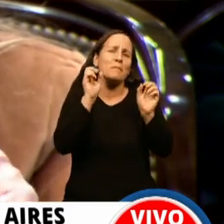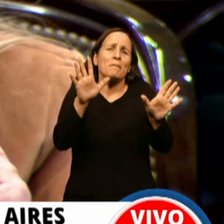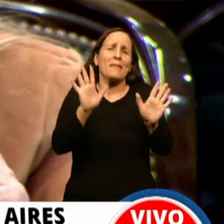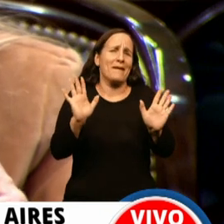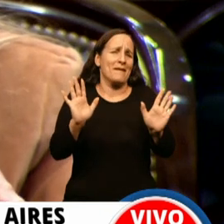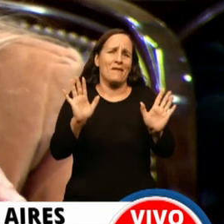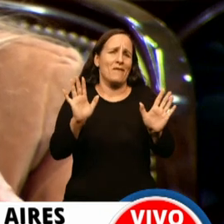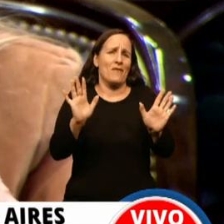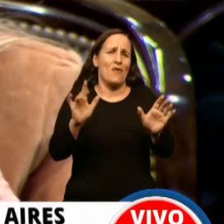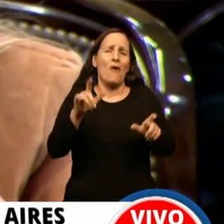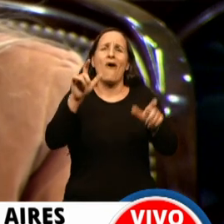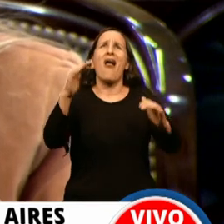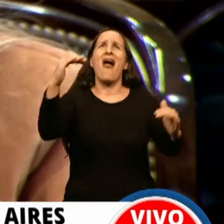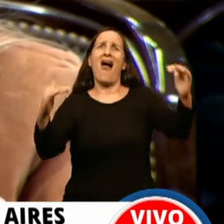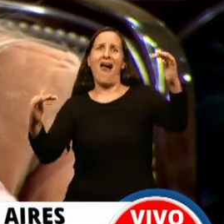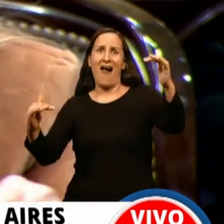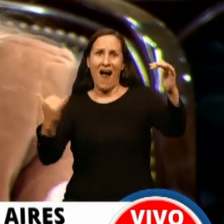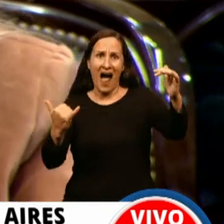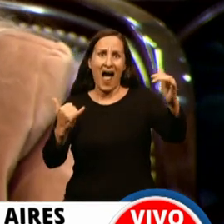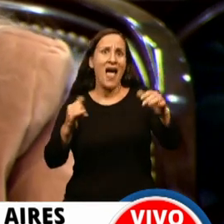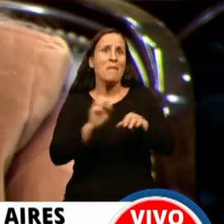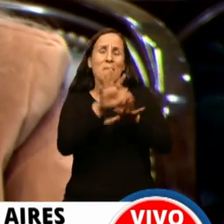la desigualdad preexistente